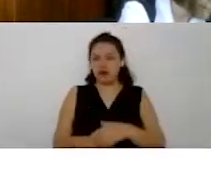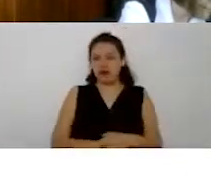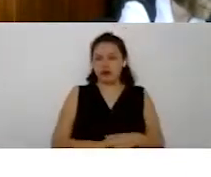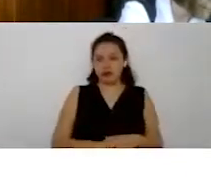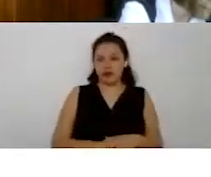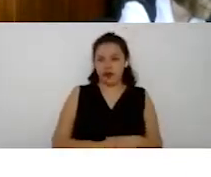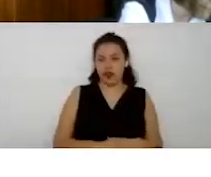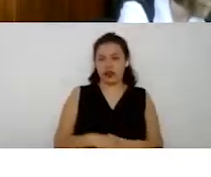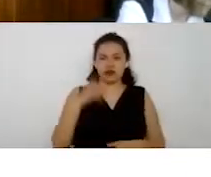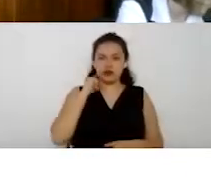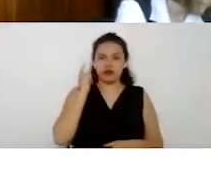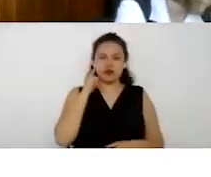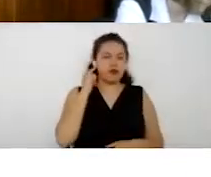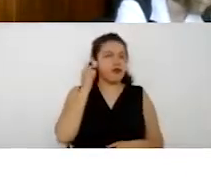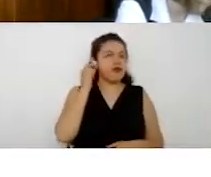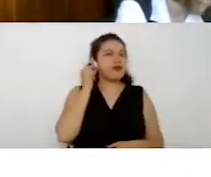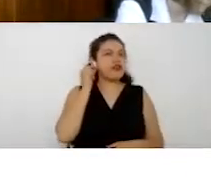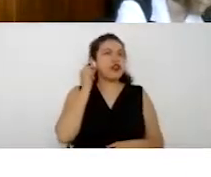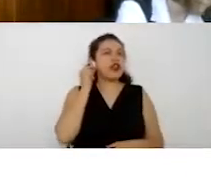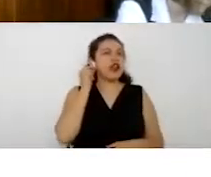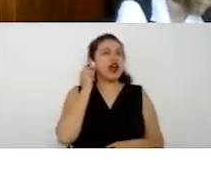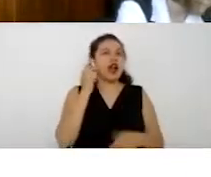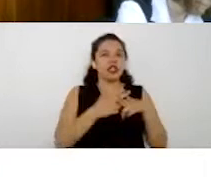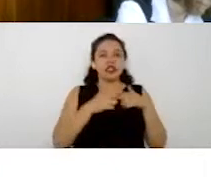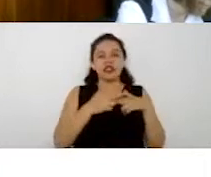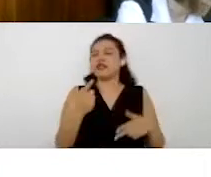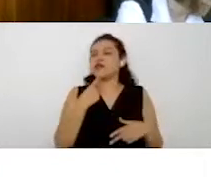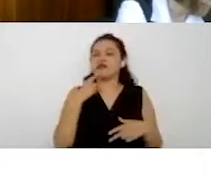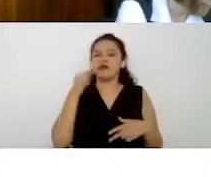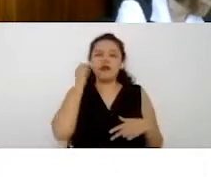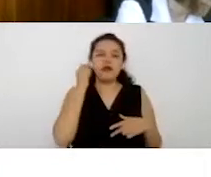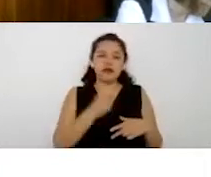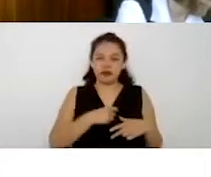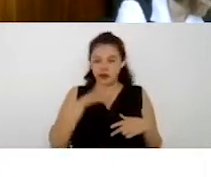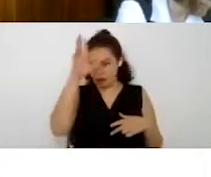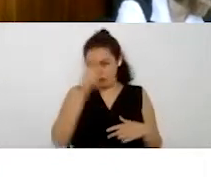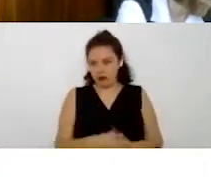vaya del lóbulo de la oreja a la barbilla, al mentón. ¿Ok?